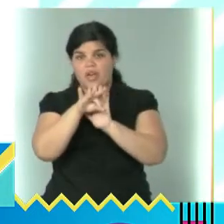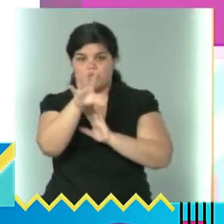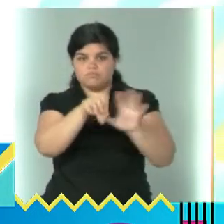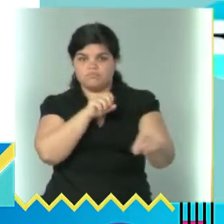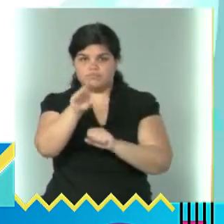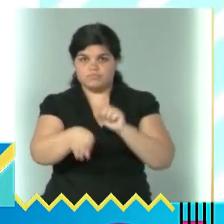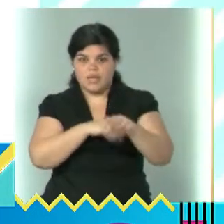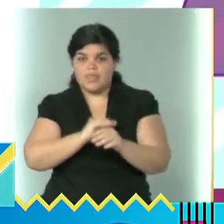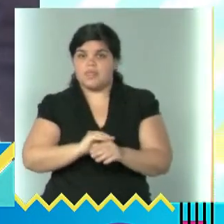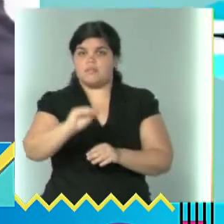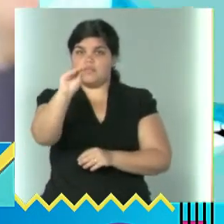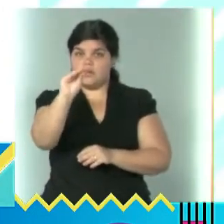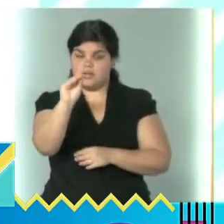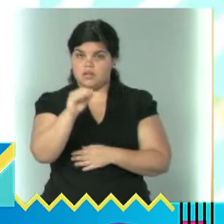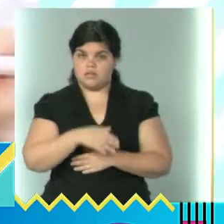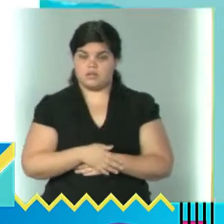son